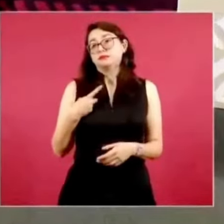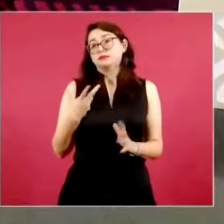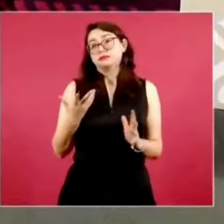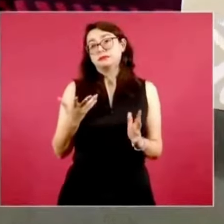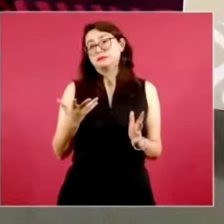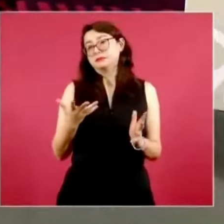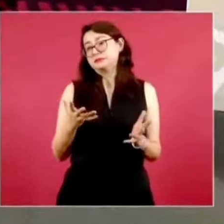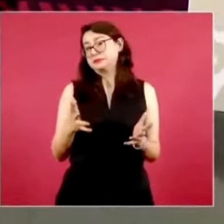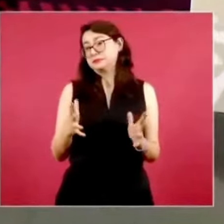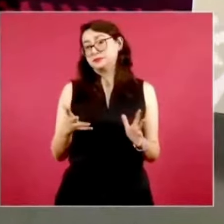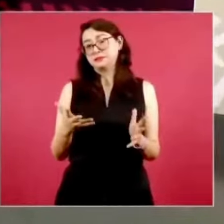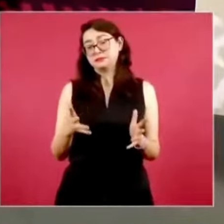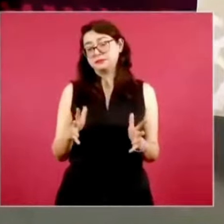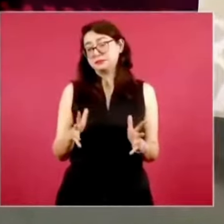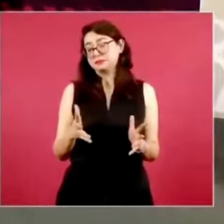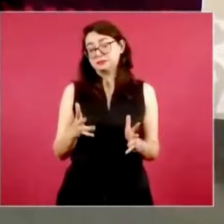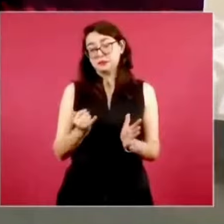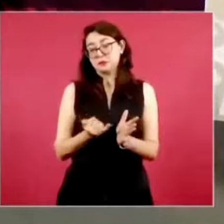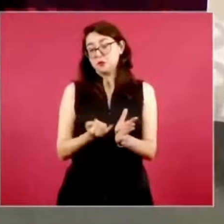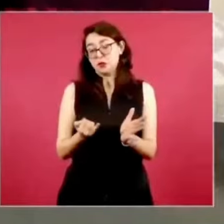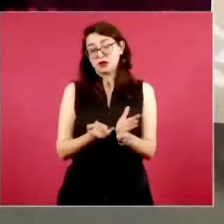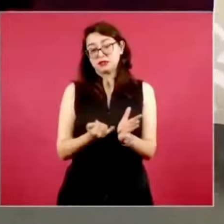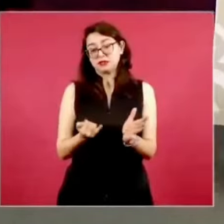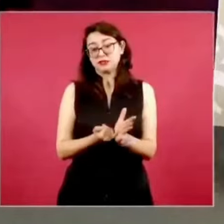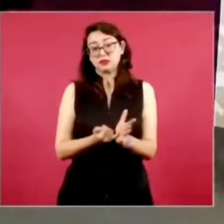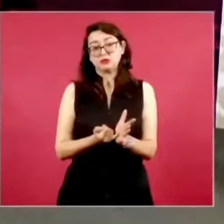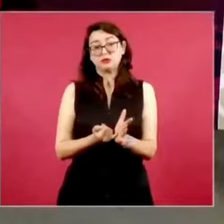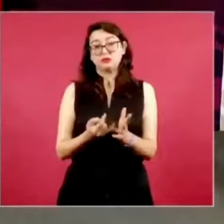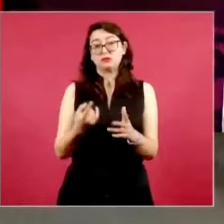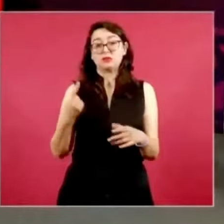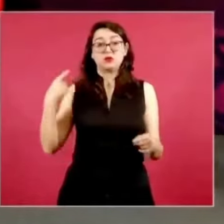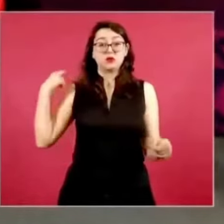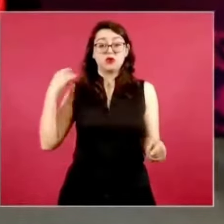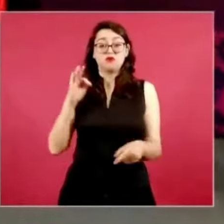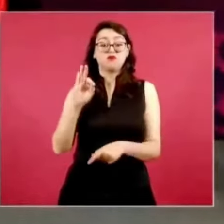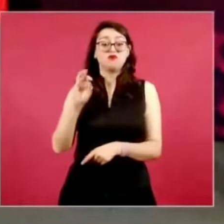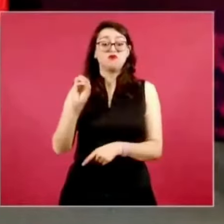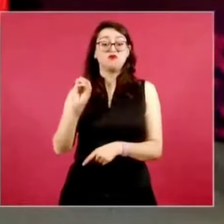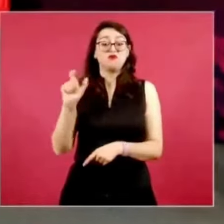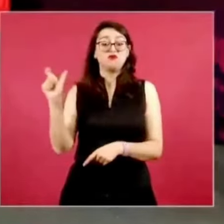con el SAT desde la época de Fox.